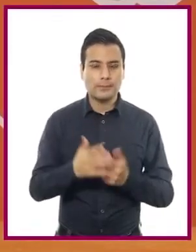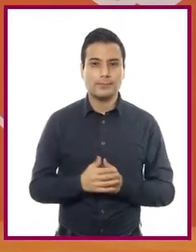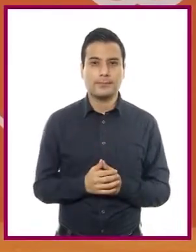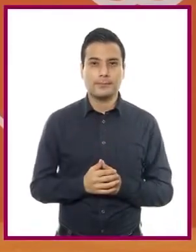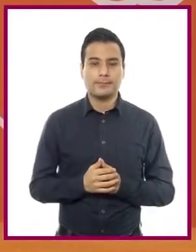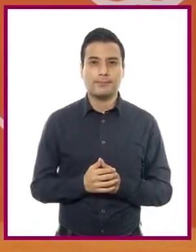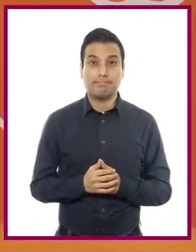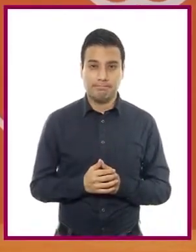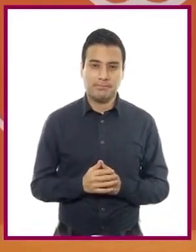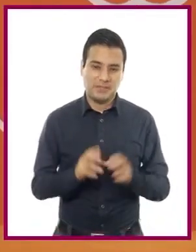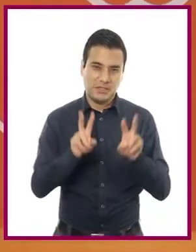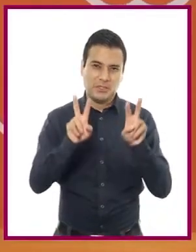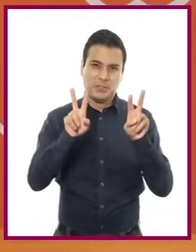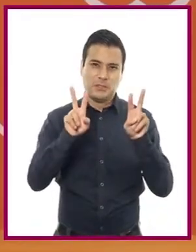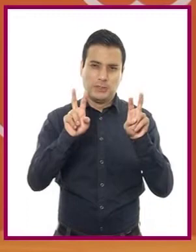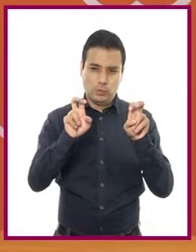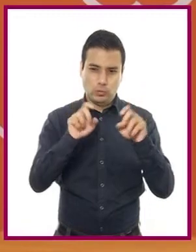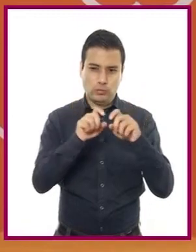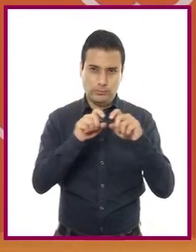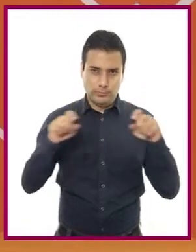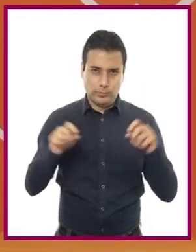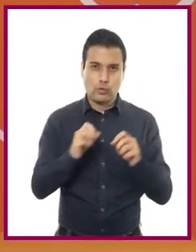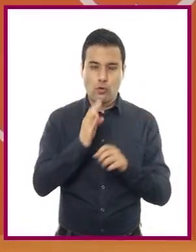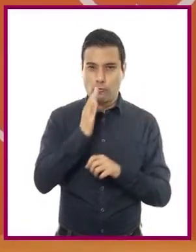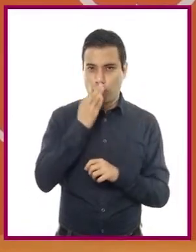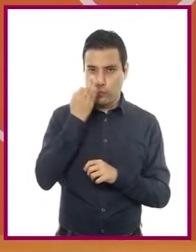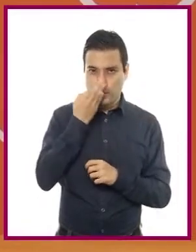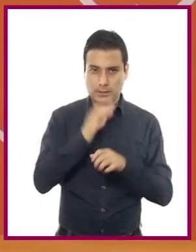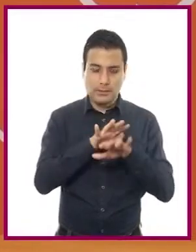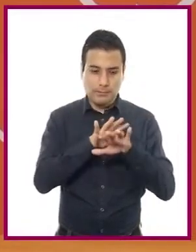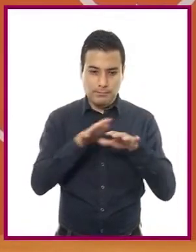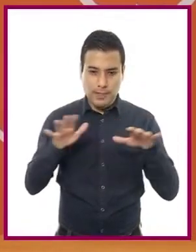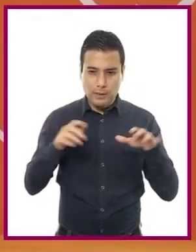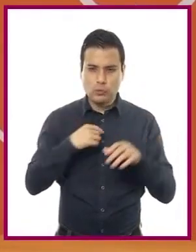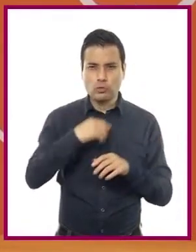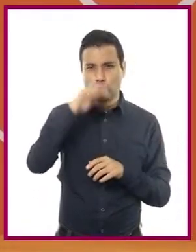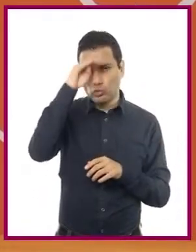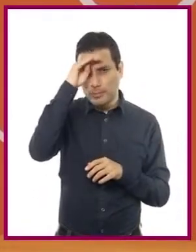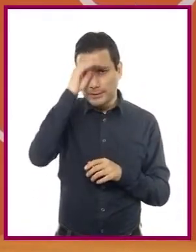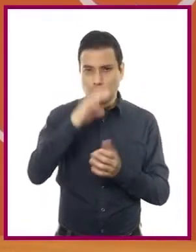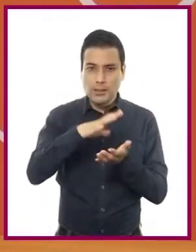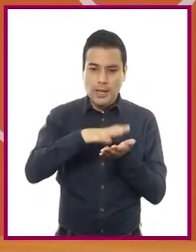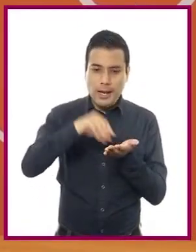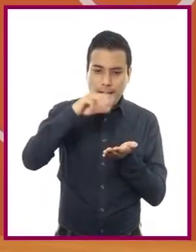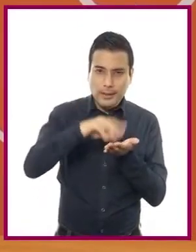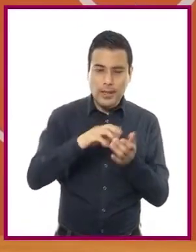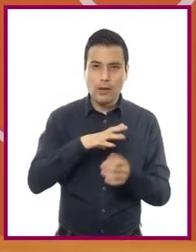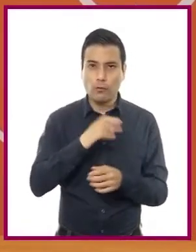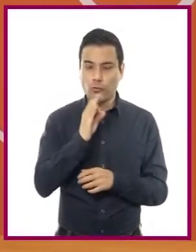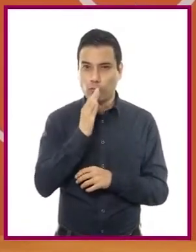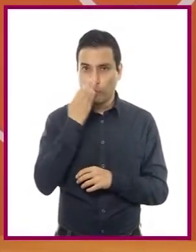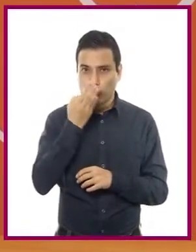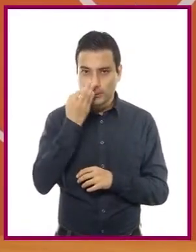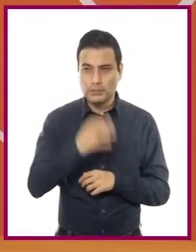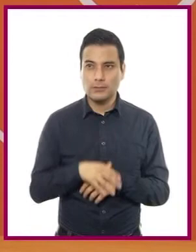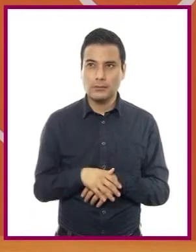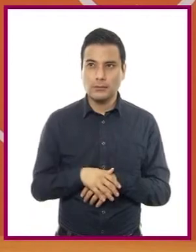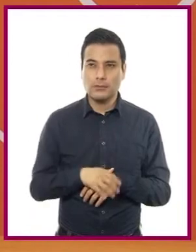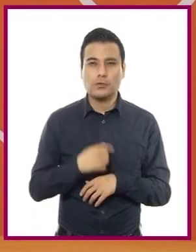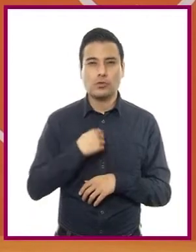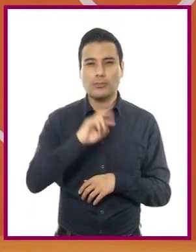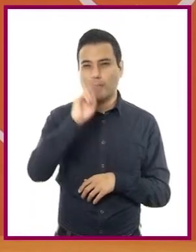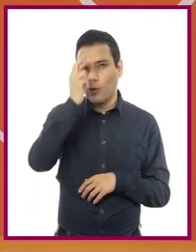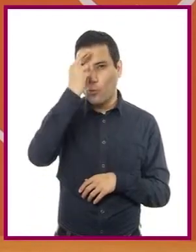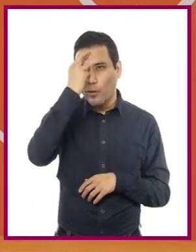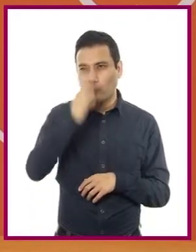Al leer el título, Las flores del mar, pensé que había flores en la arena y eso me hizo, recordar